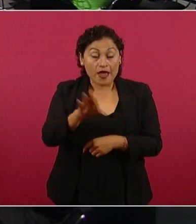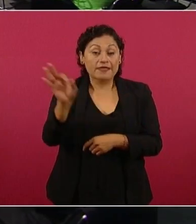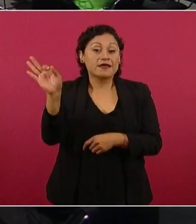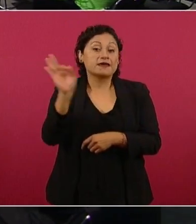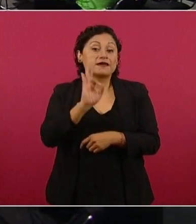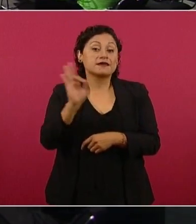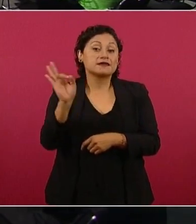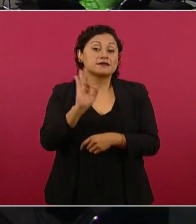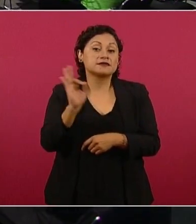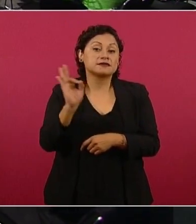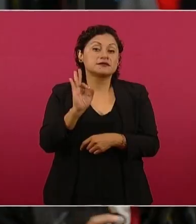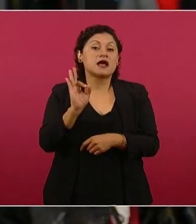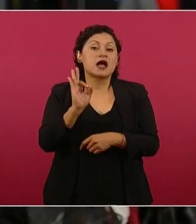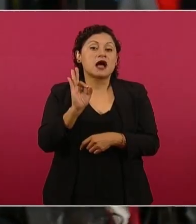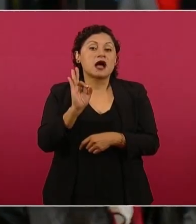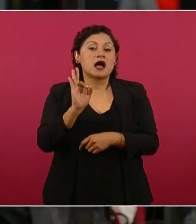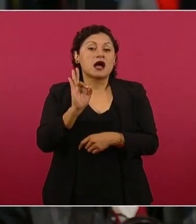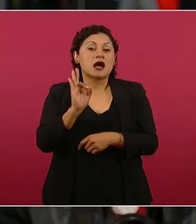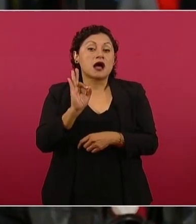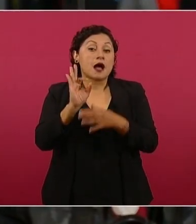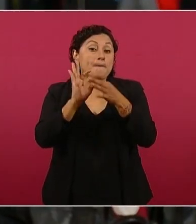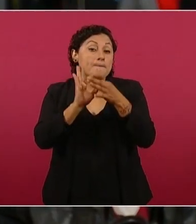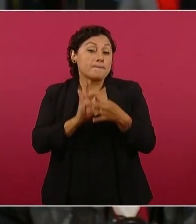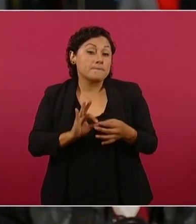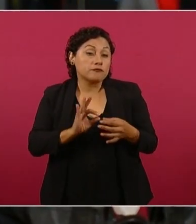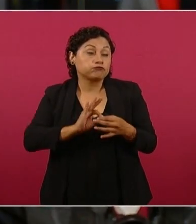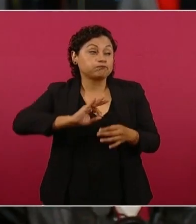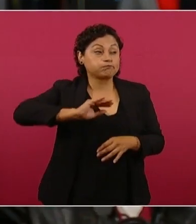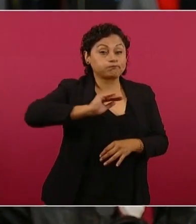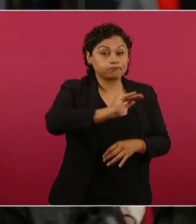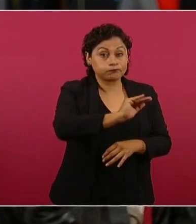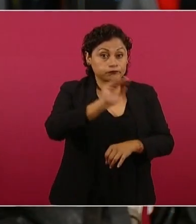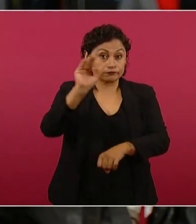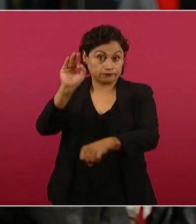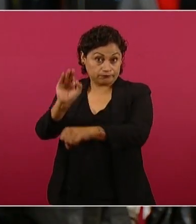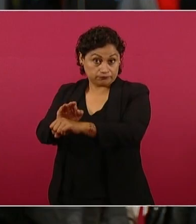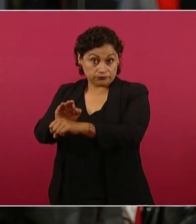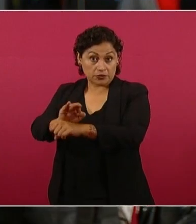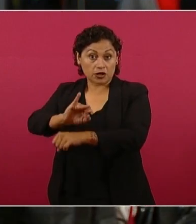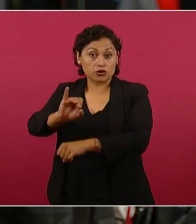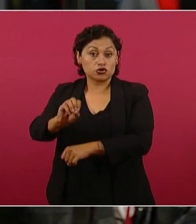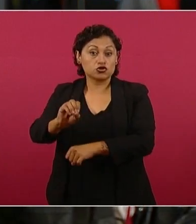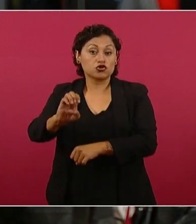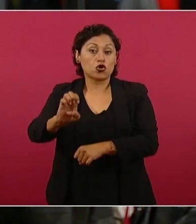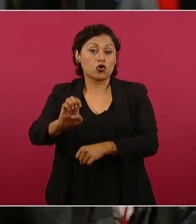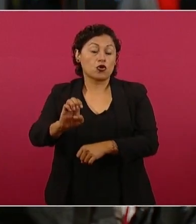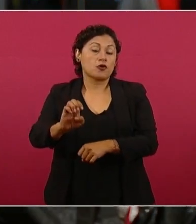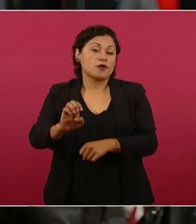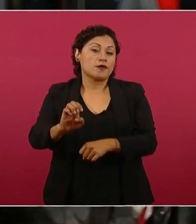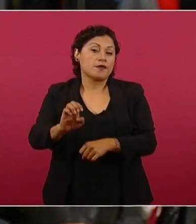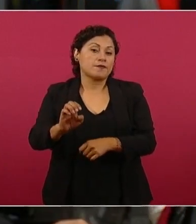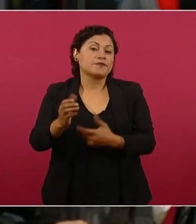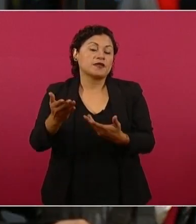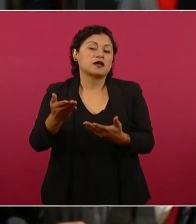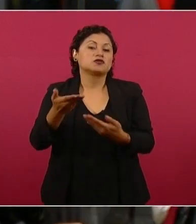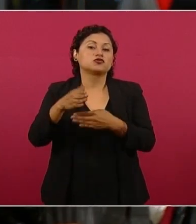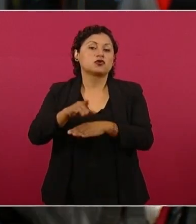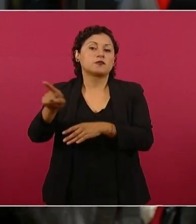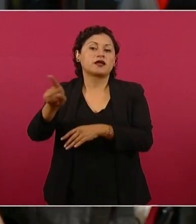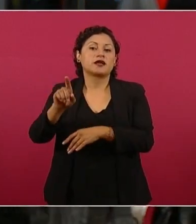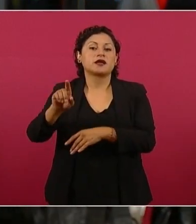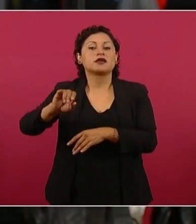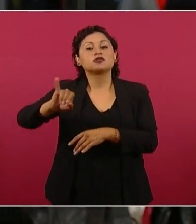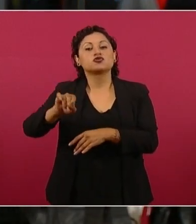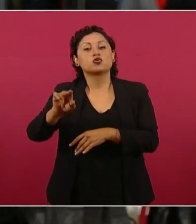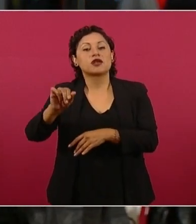interceder, mejor dicho, ante Joe Biden para esta situación en favor de Julian Assange. Y finalmente,